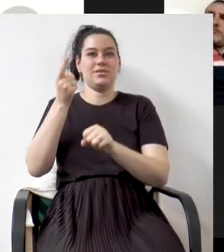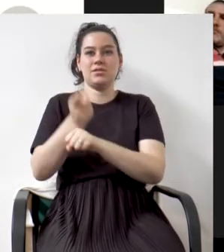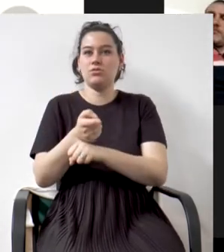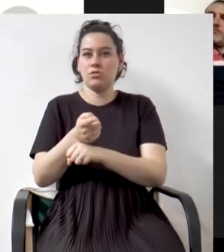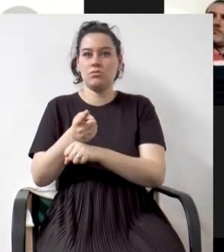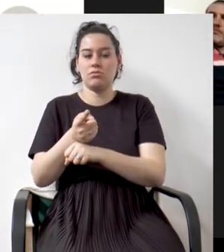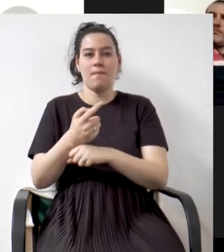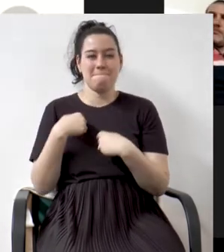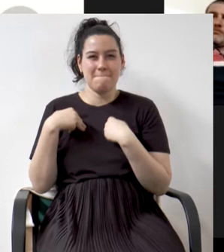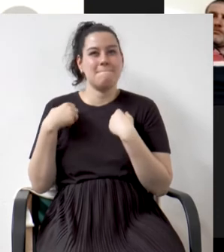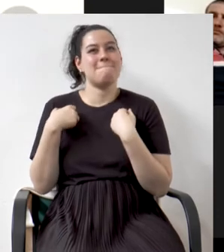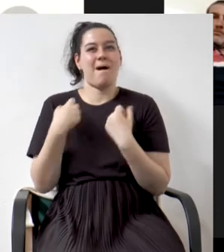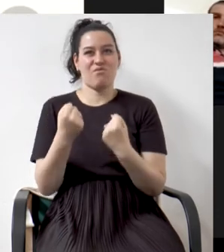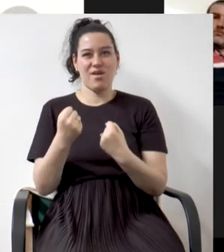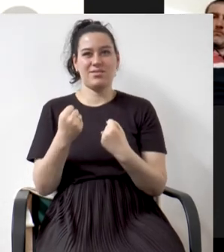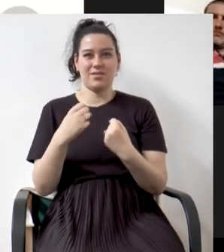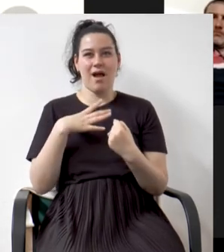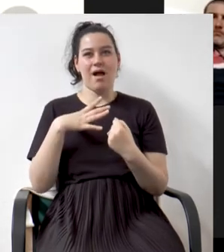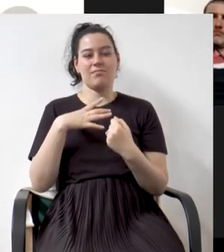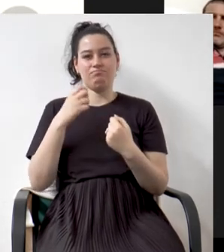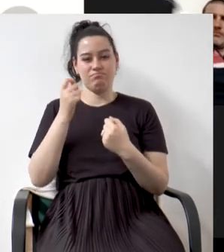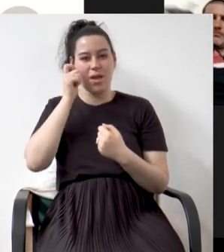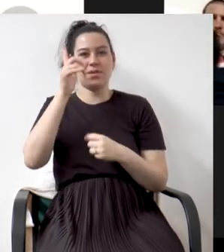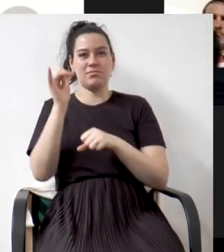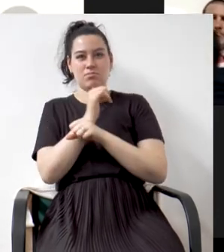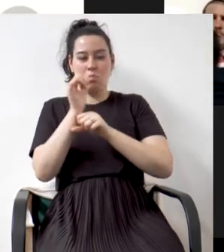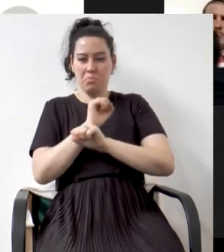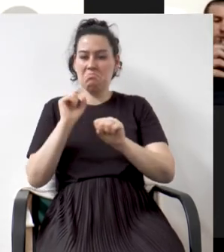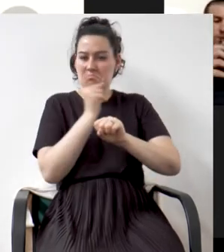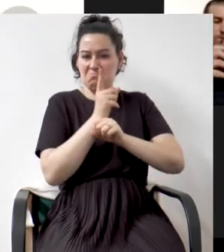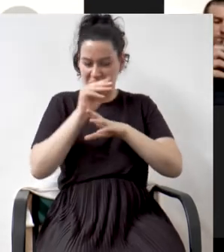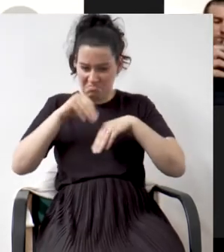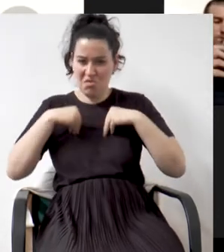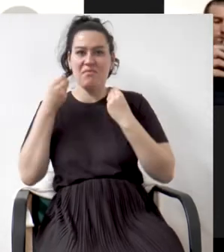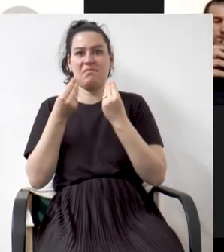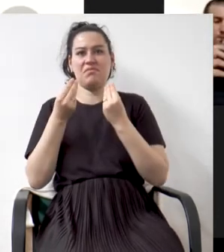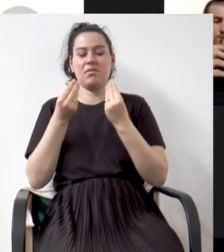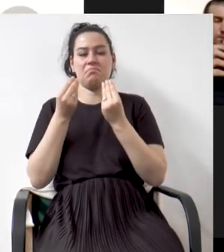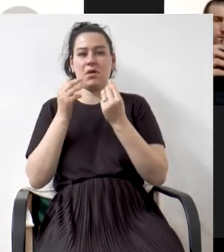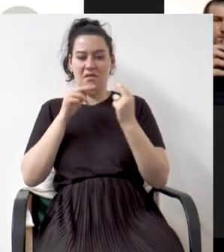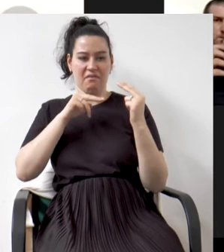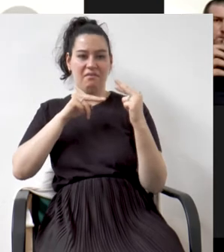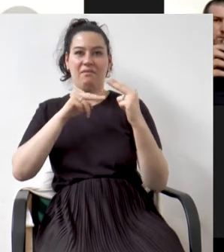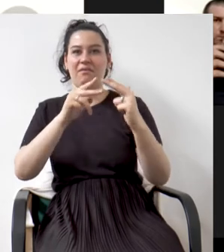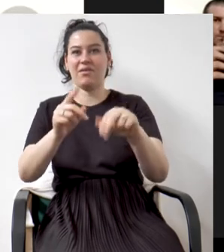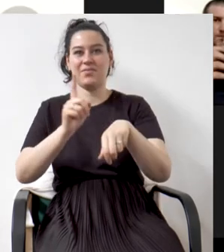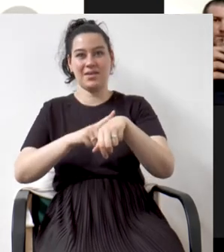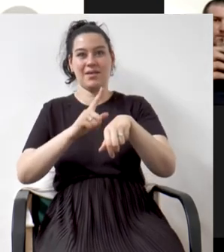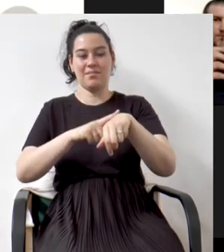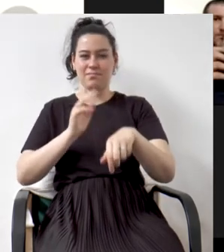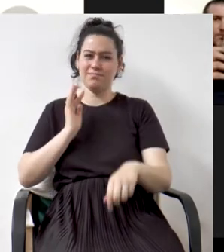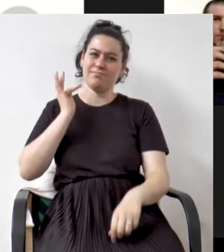paso que es mucho más robusto, que tiene capacidades institucionales para sobrevivir y como resiliencia para permanecer en el tiempo